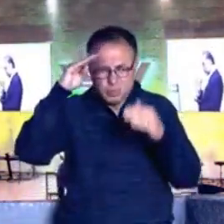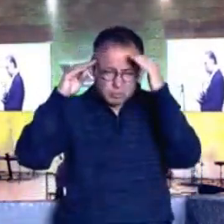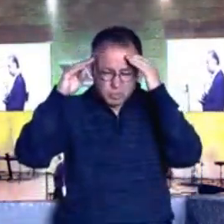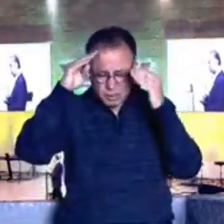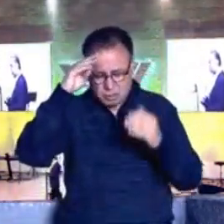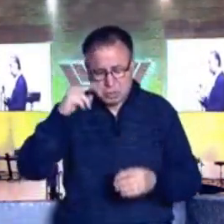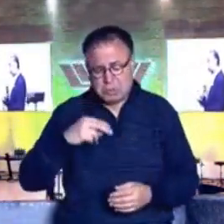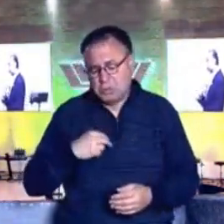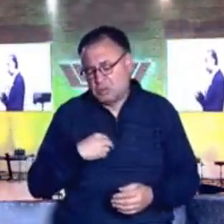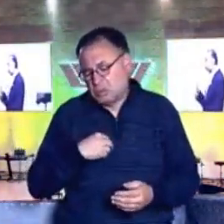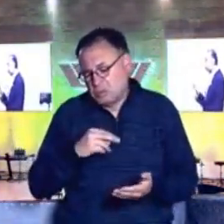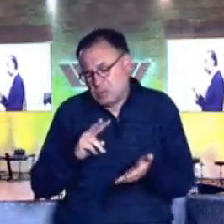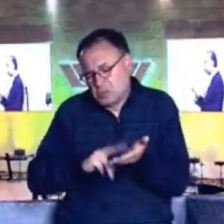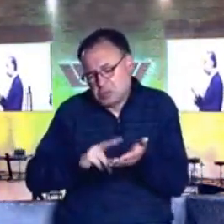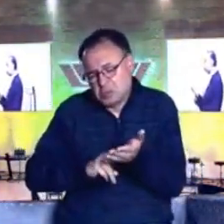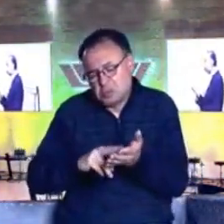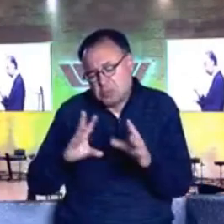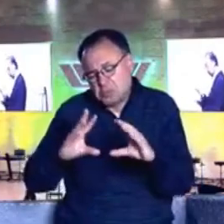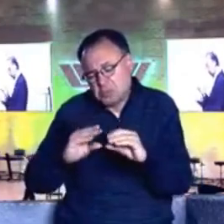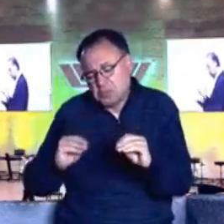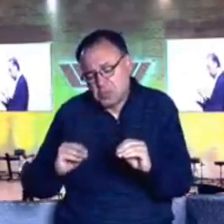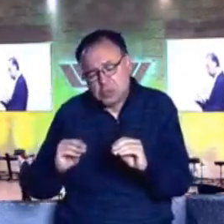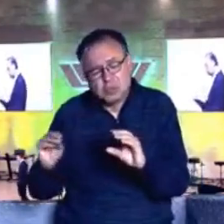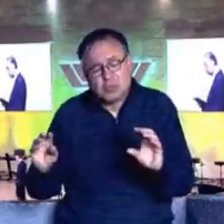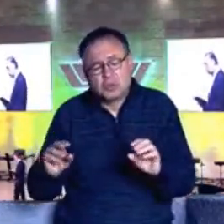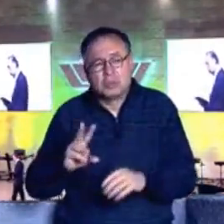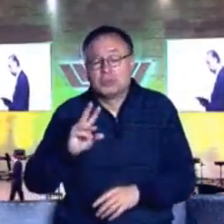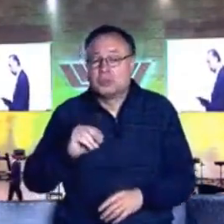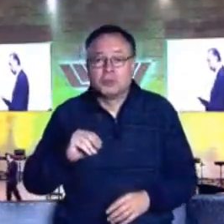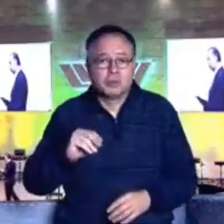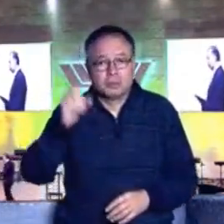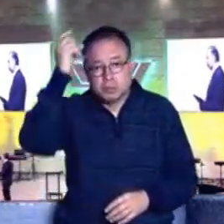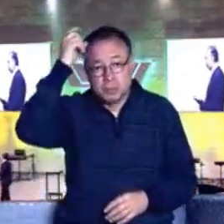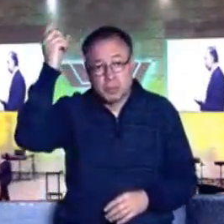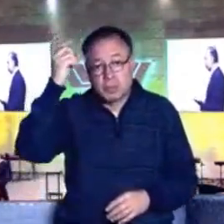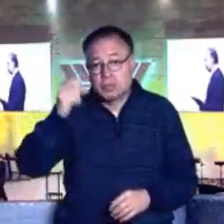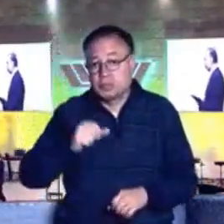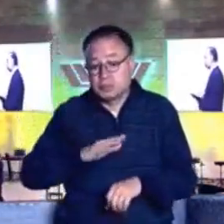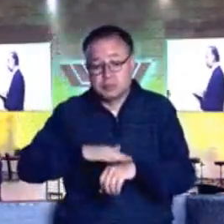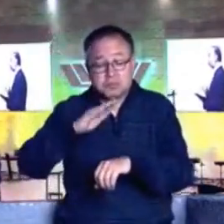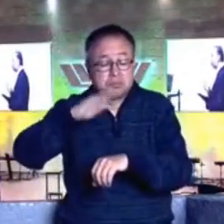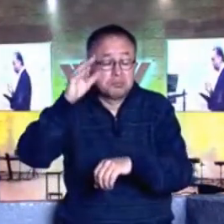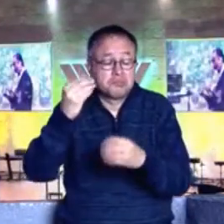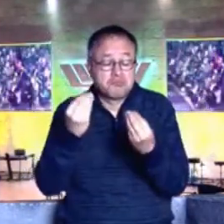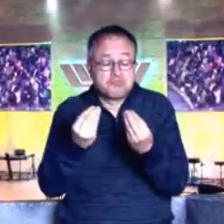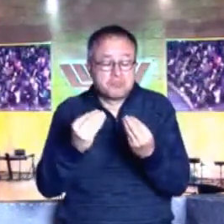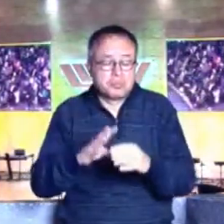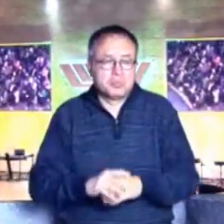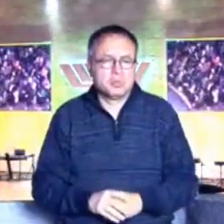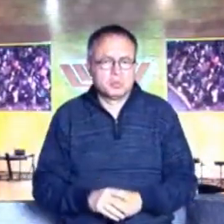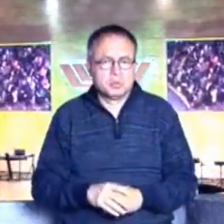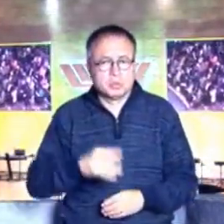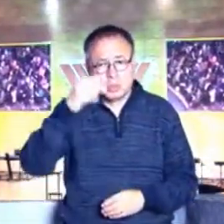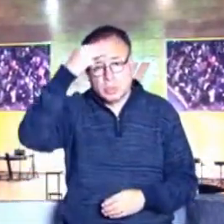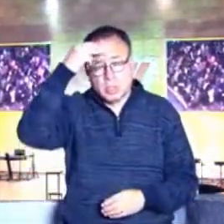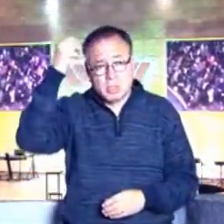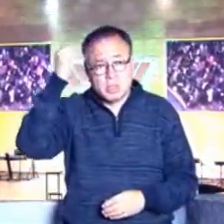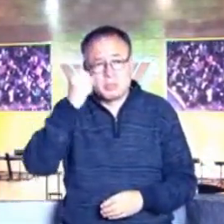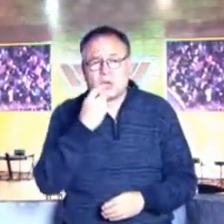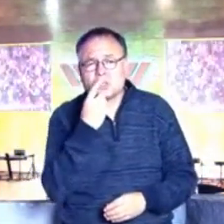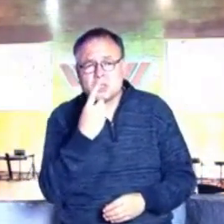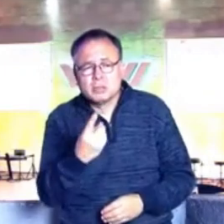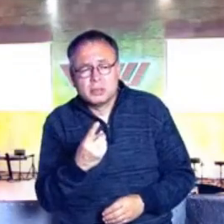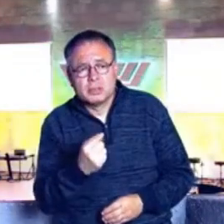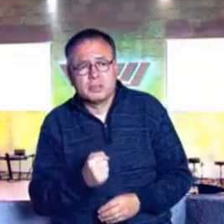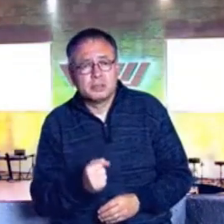bueno para Dios vales mucho en Mateo 6:26 Mateo 6:26 el Señor Jesús dice